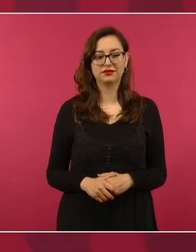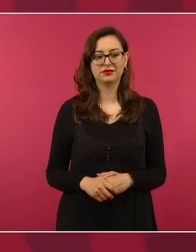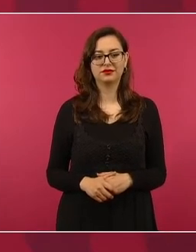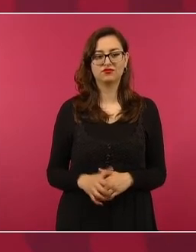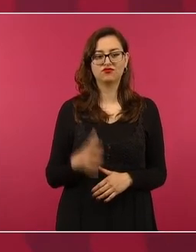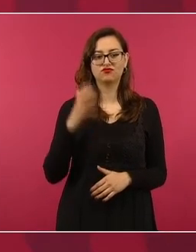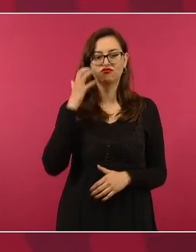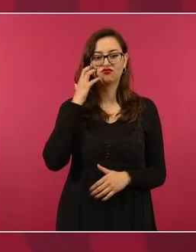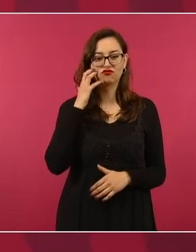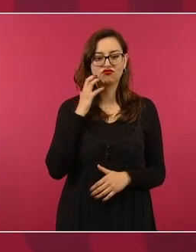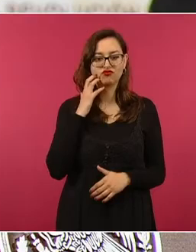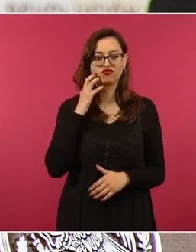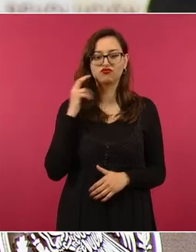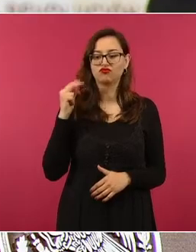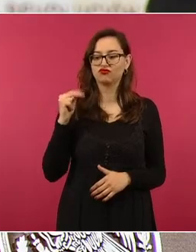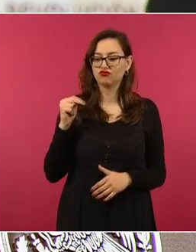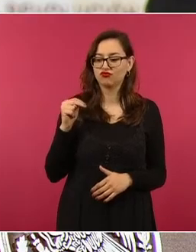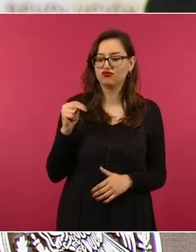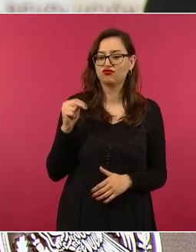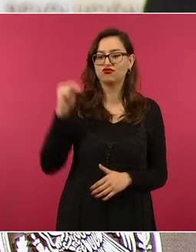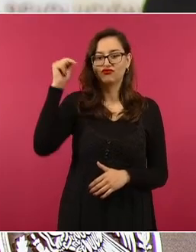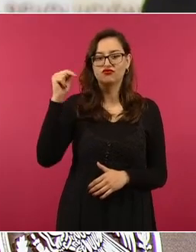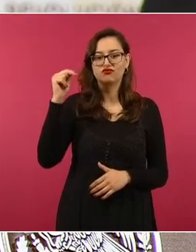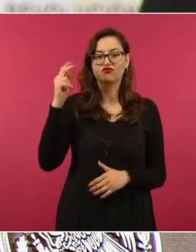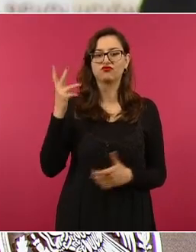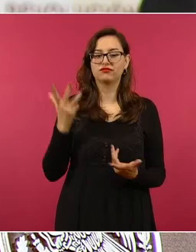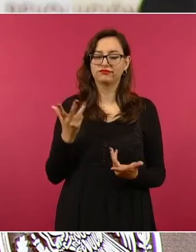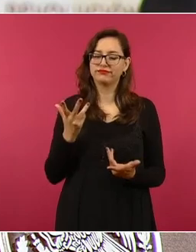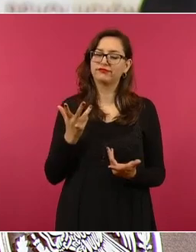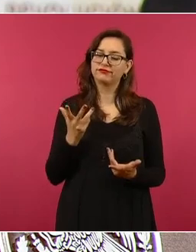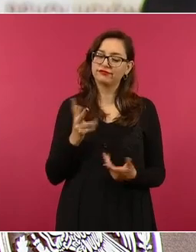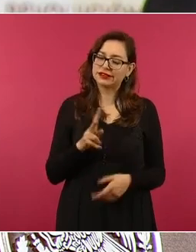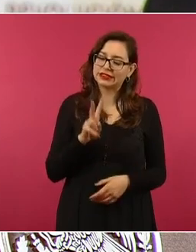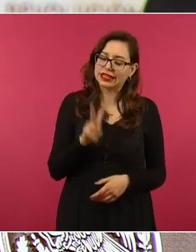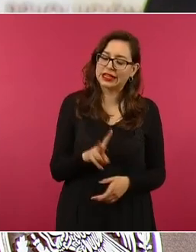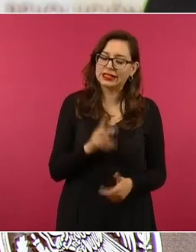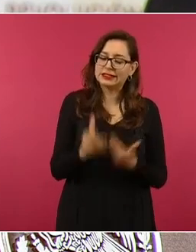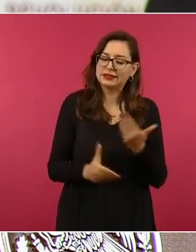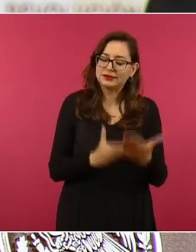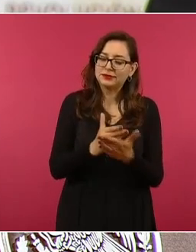con todo respeto, sin herir susceptibilidades,